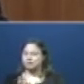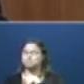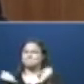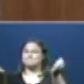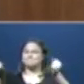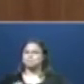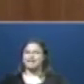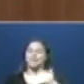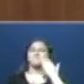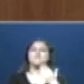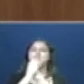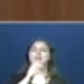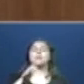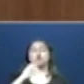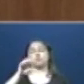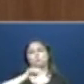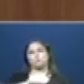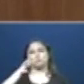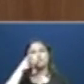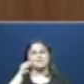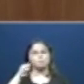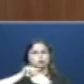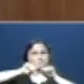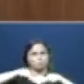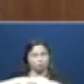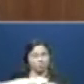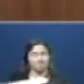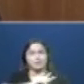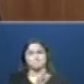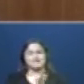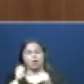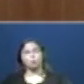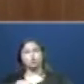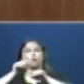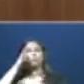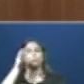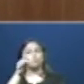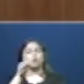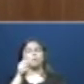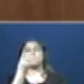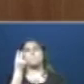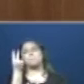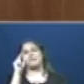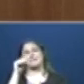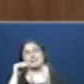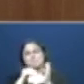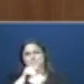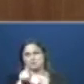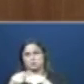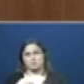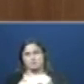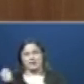de municipios y provincias con las diputaciones y con los municipios de más de 20,000 habitantes sendos protocolos